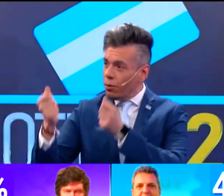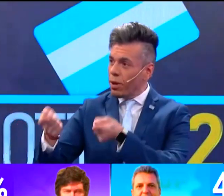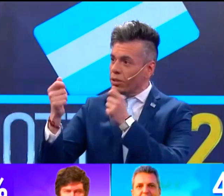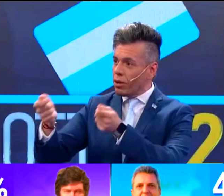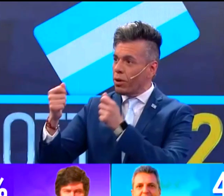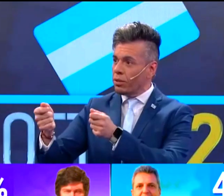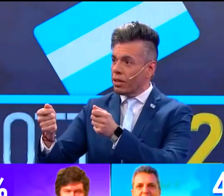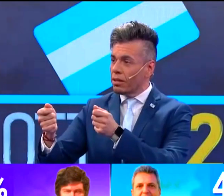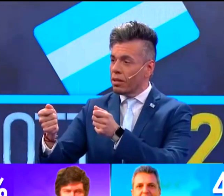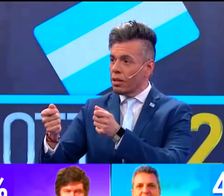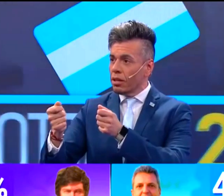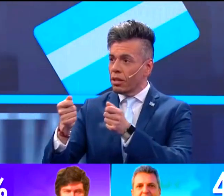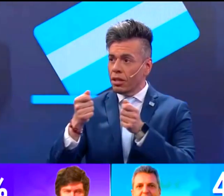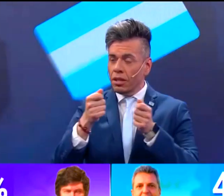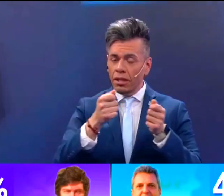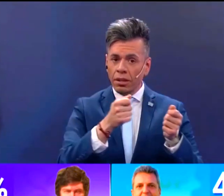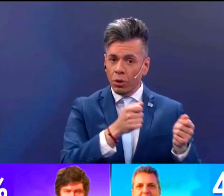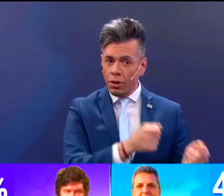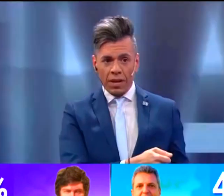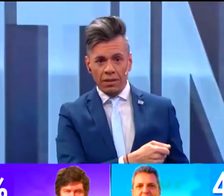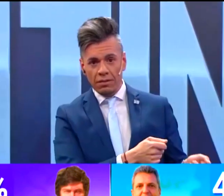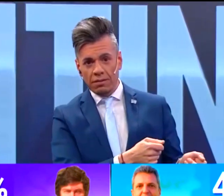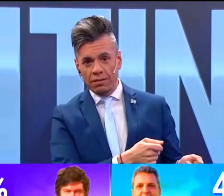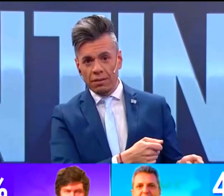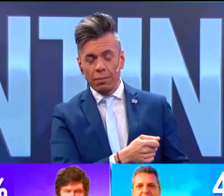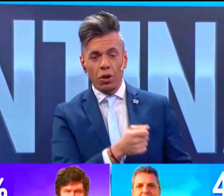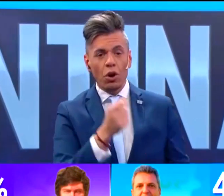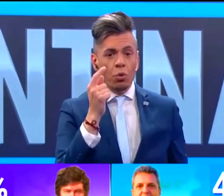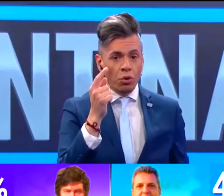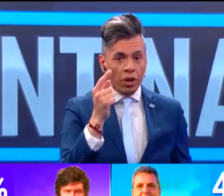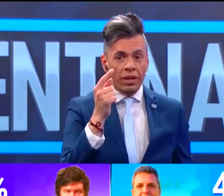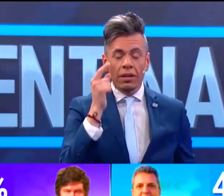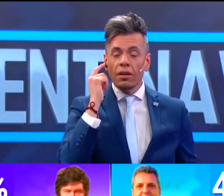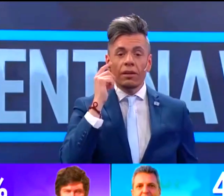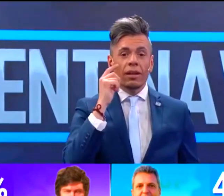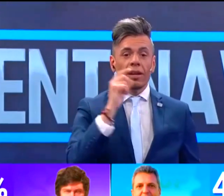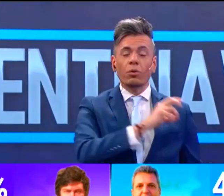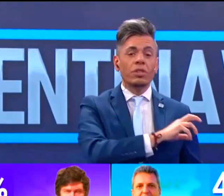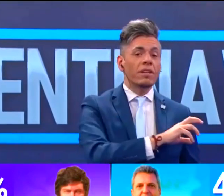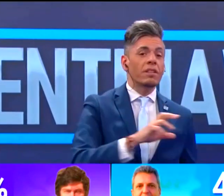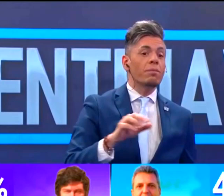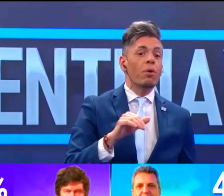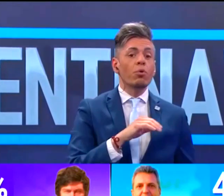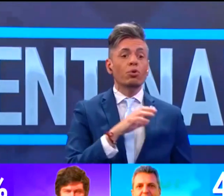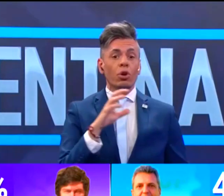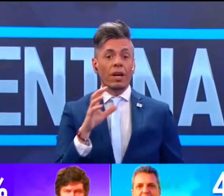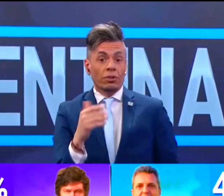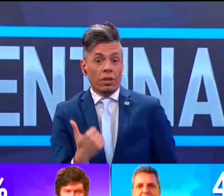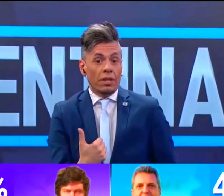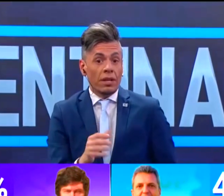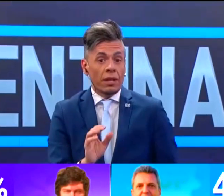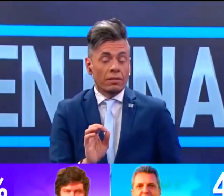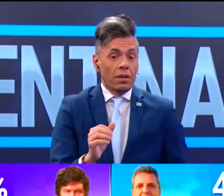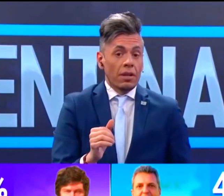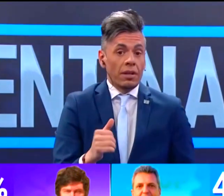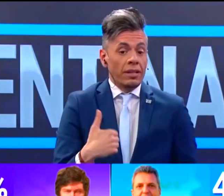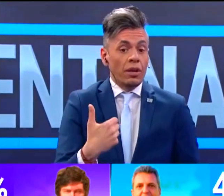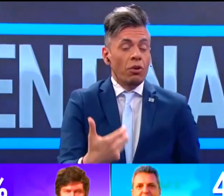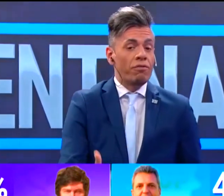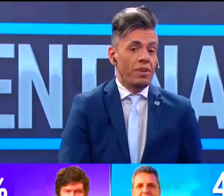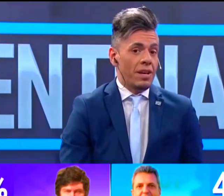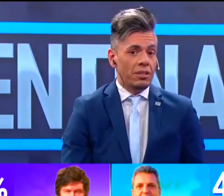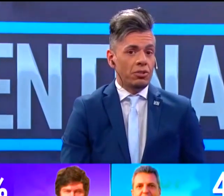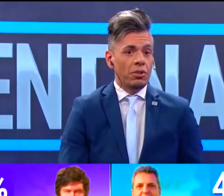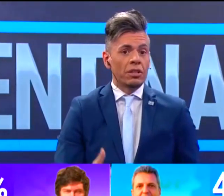sí, sí, lo voy a votar? Y votó a Milei. Pero no uno, ¿eh? Escuché en este tiempo muchos casos de gente que